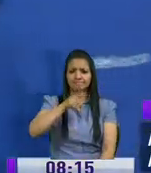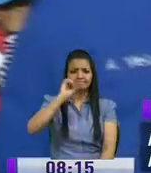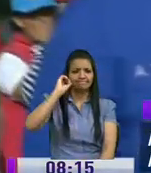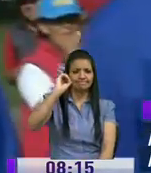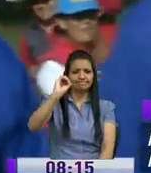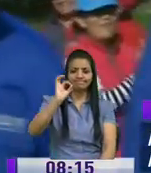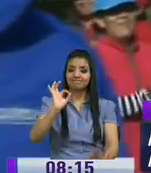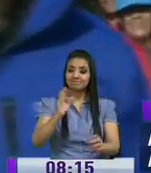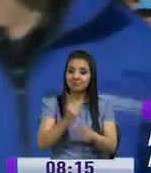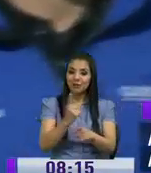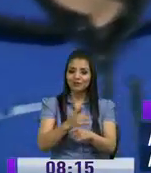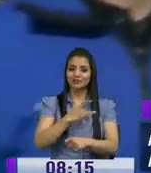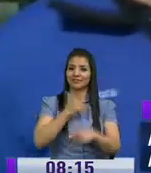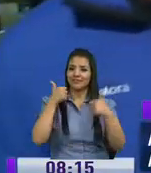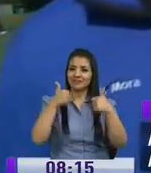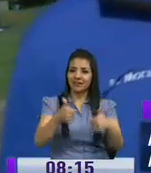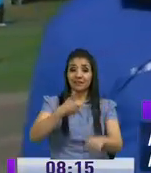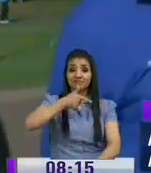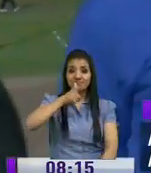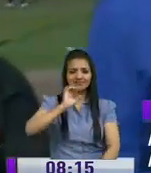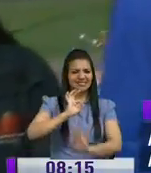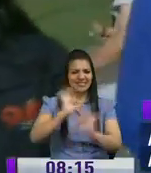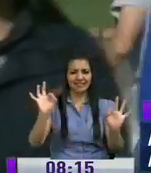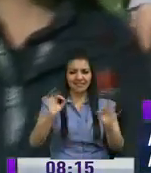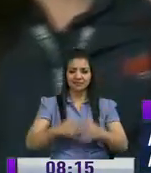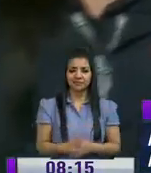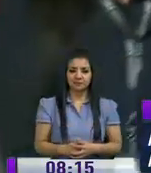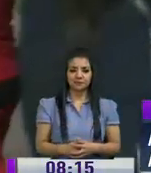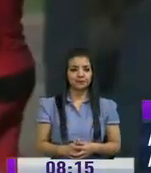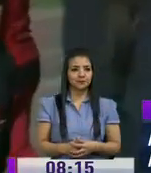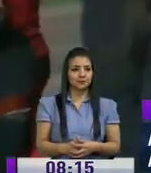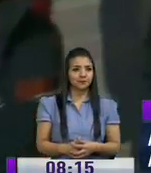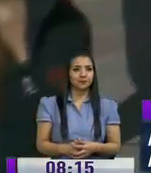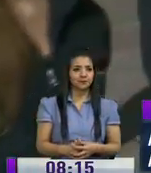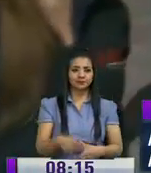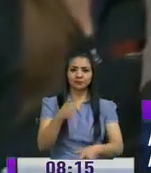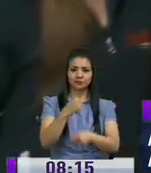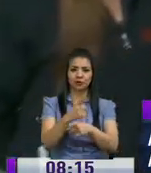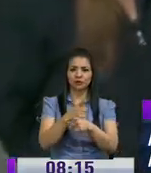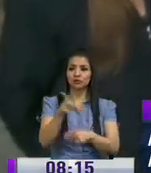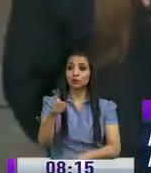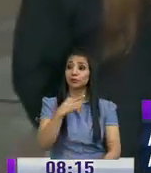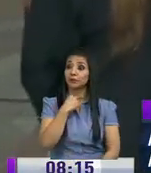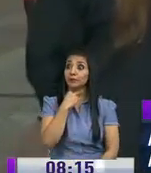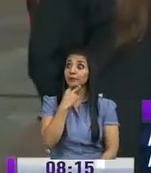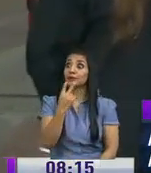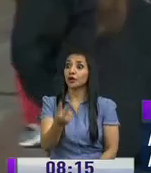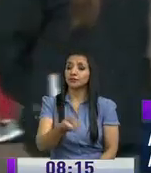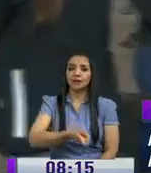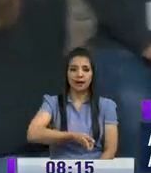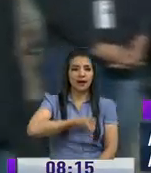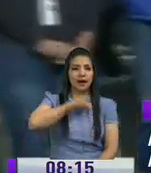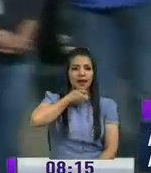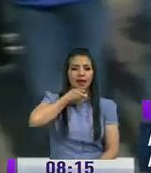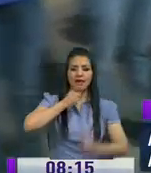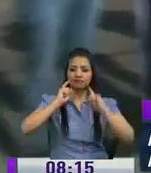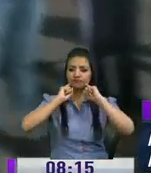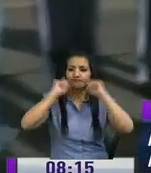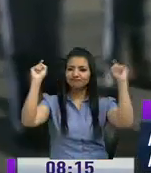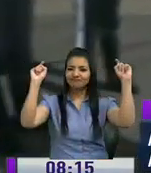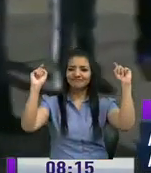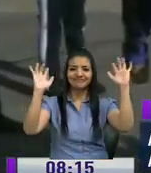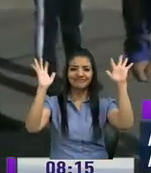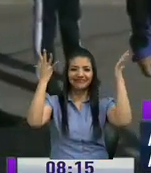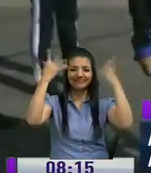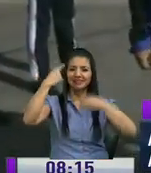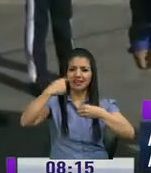pasar muy bien sin una gota de alcohol. Perfecto, entonces con esa voz, Pedrito, que usted tiene, vamos a gritar que viva Quito todos aquí en conjunto